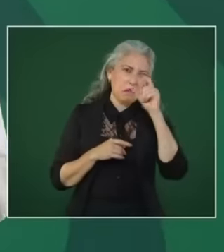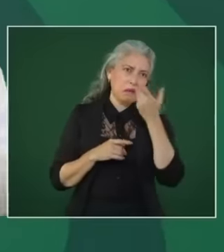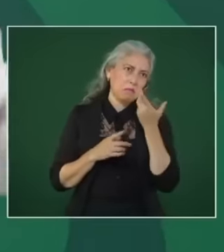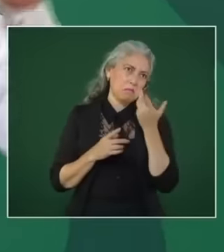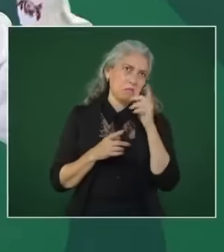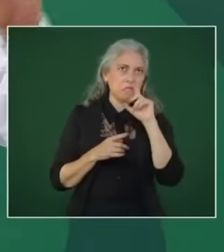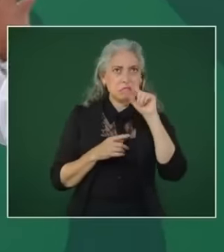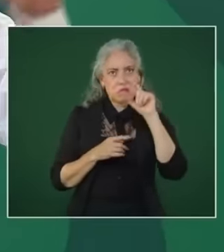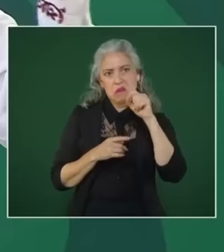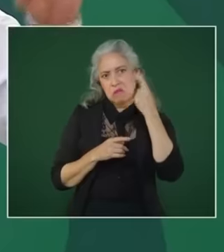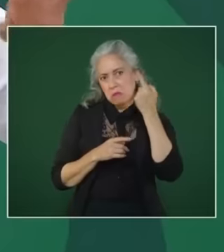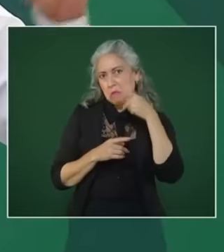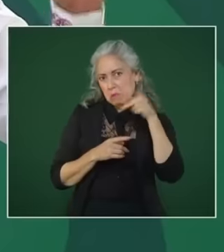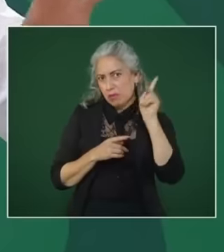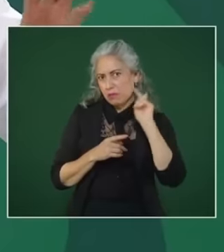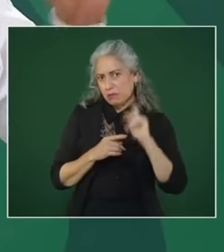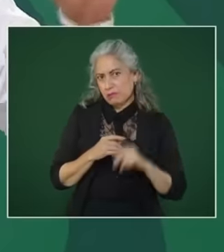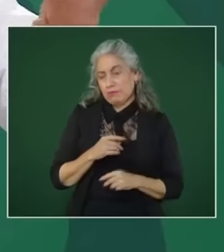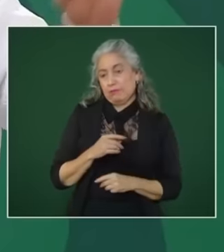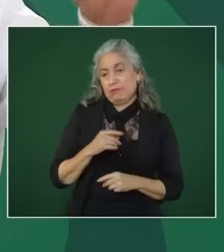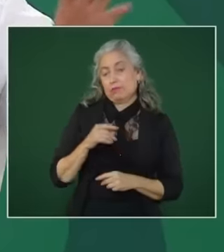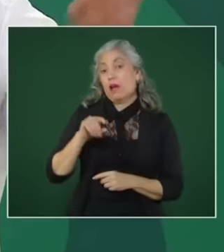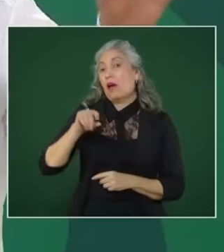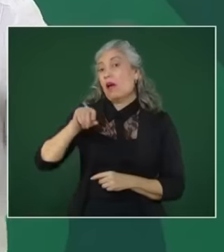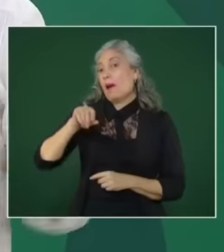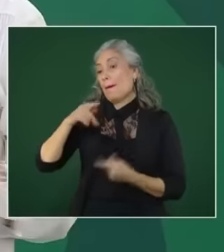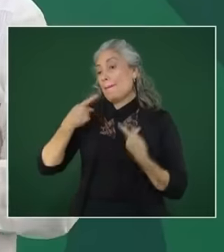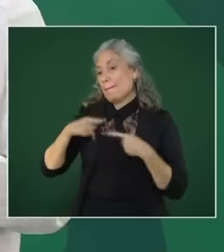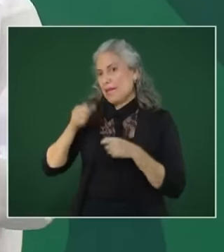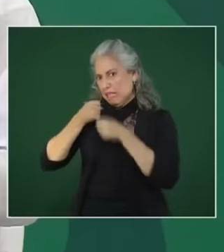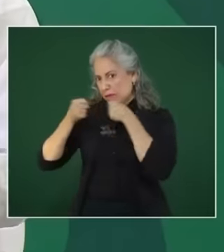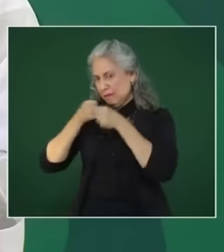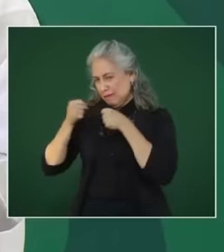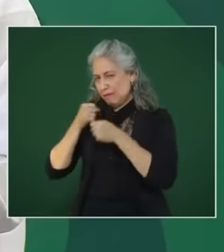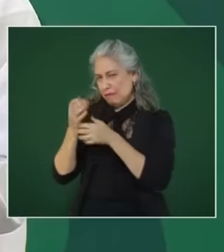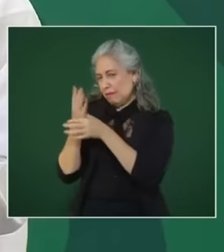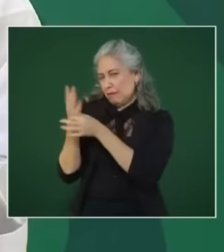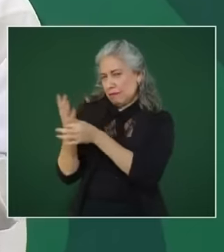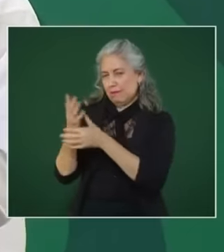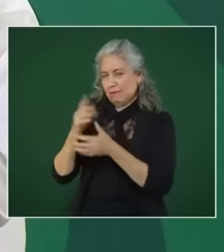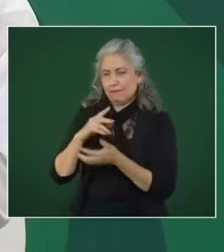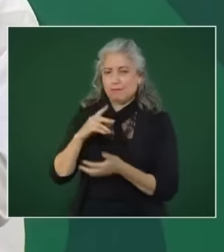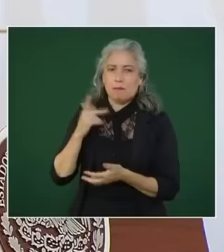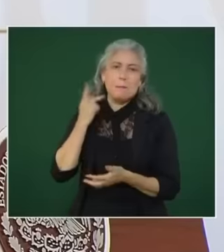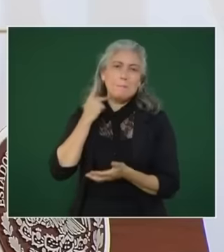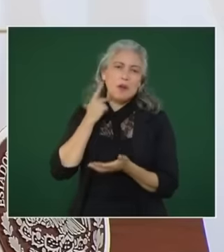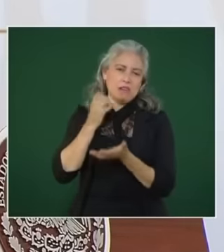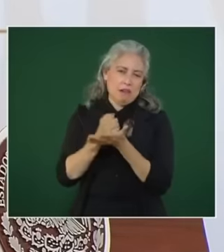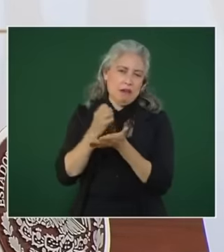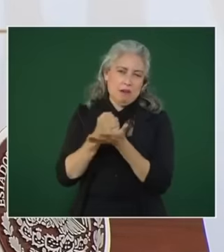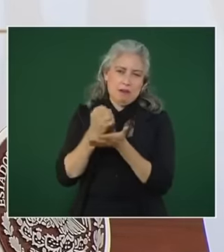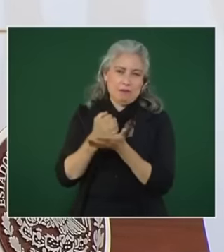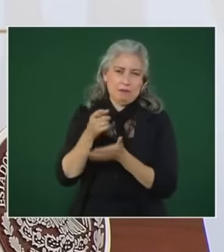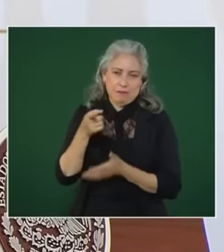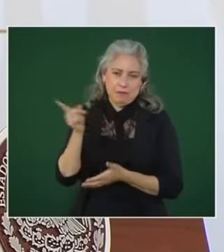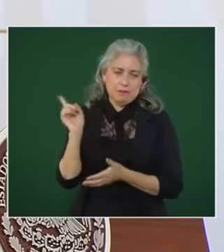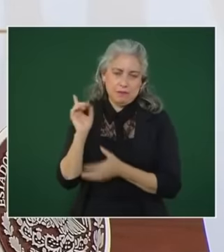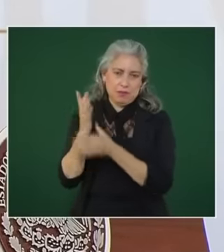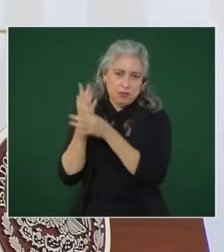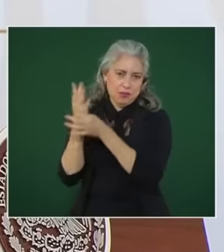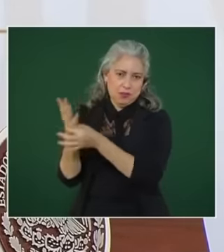un experto en términos en política económica, Chumel,